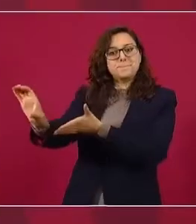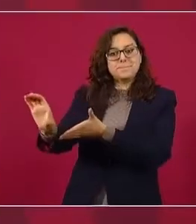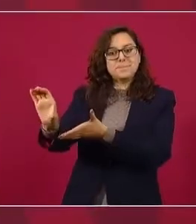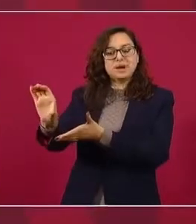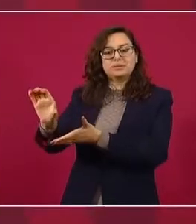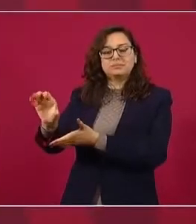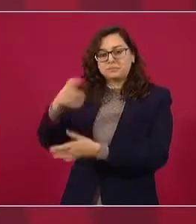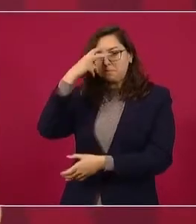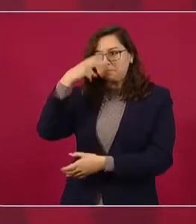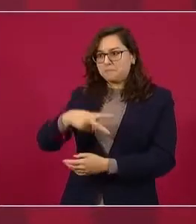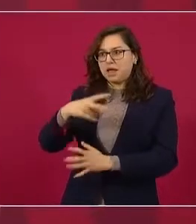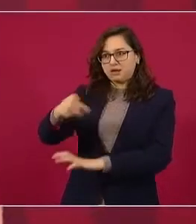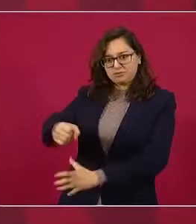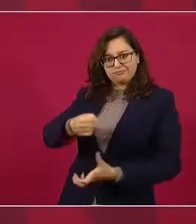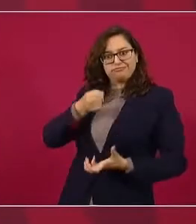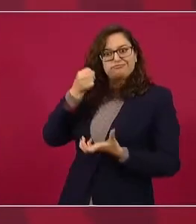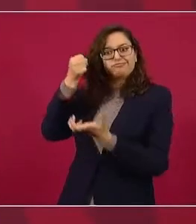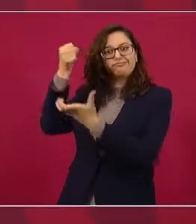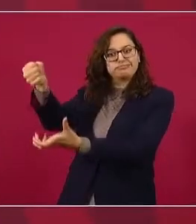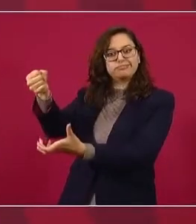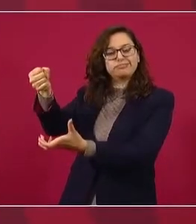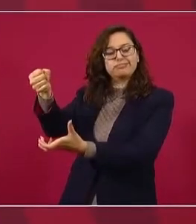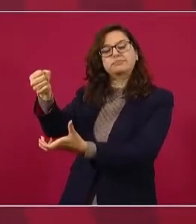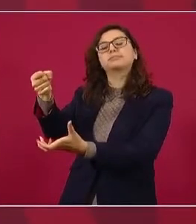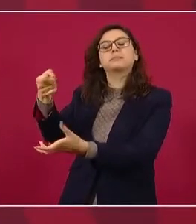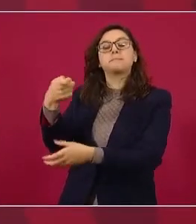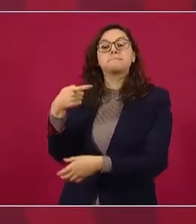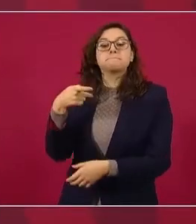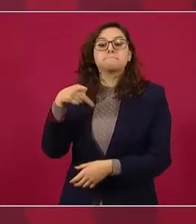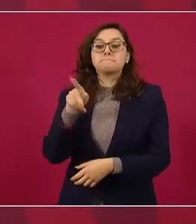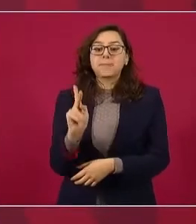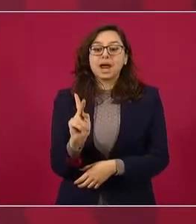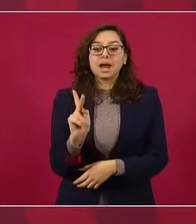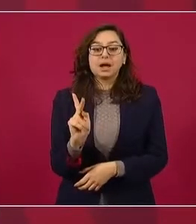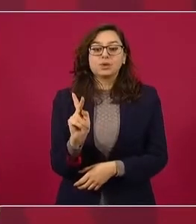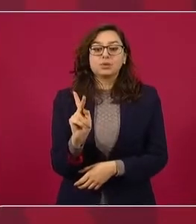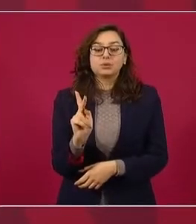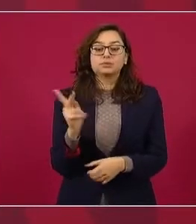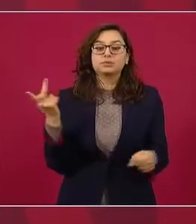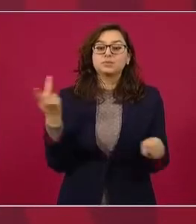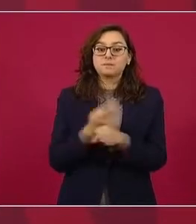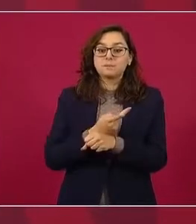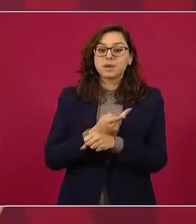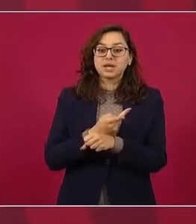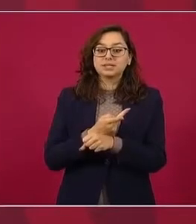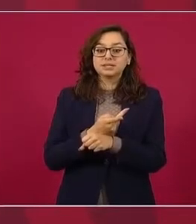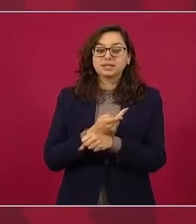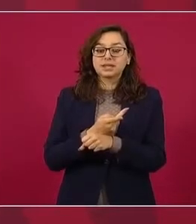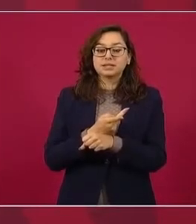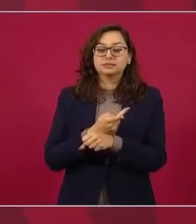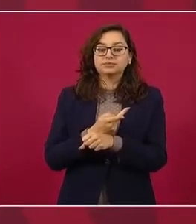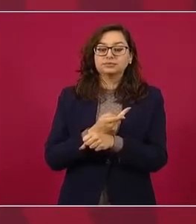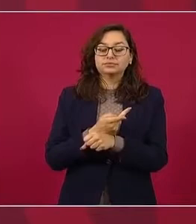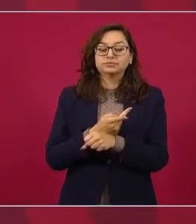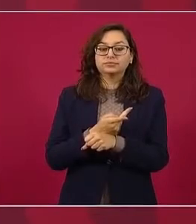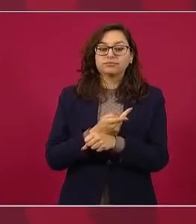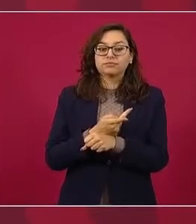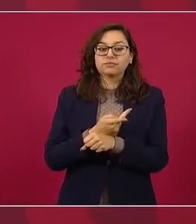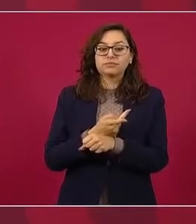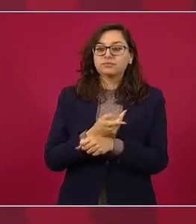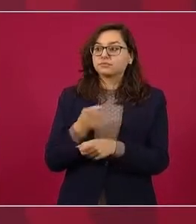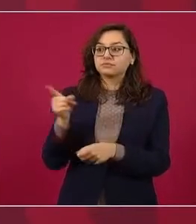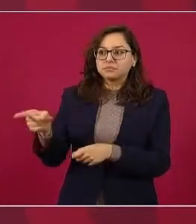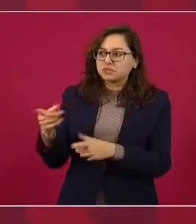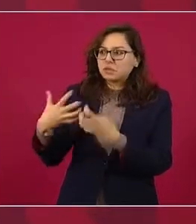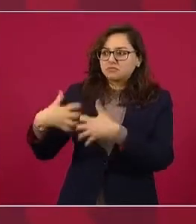dinero mexicano de parte de Pemex, pero no alcanzaba para